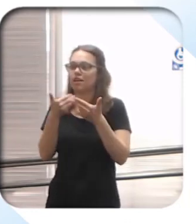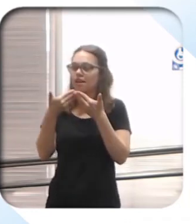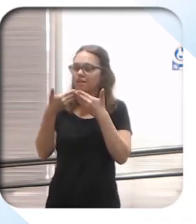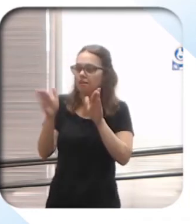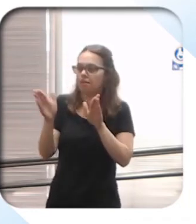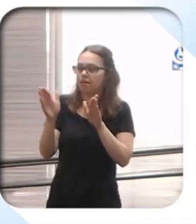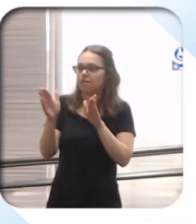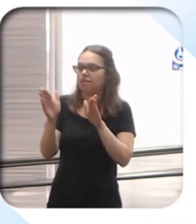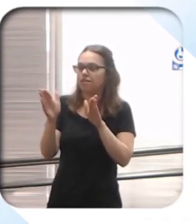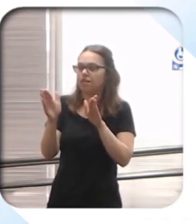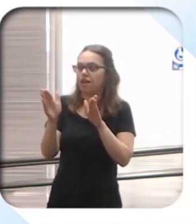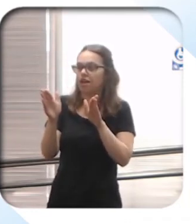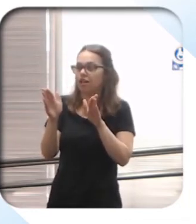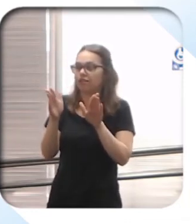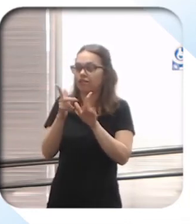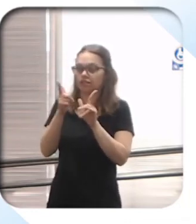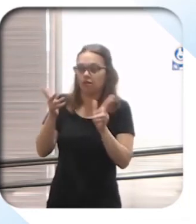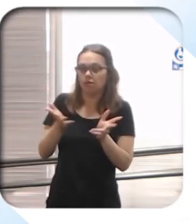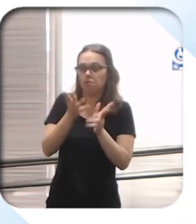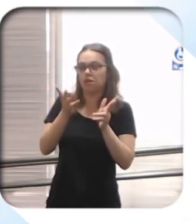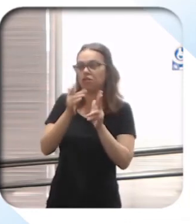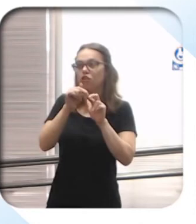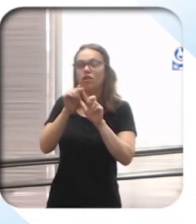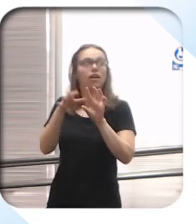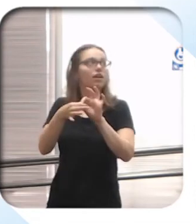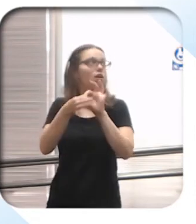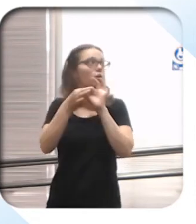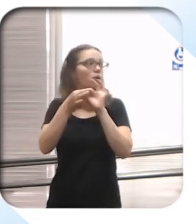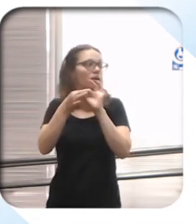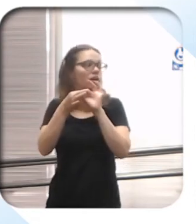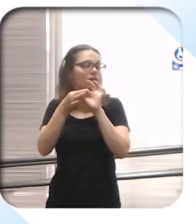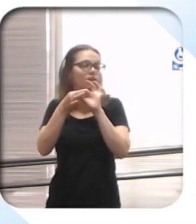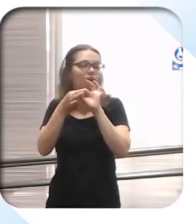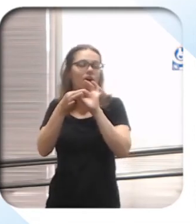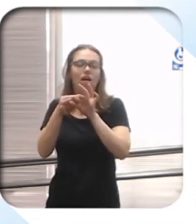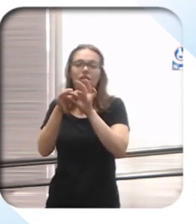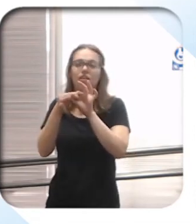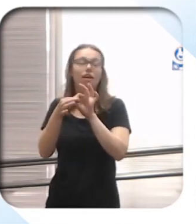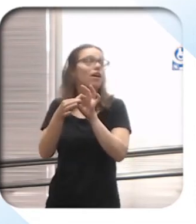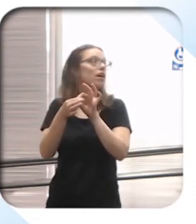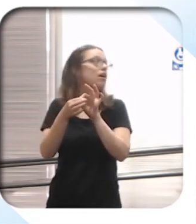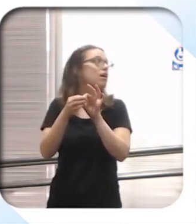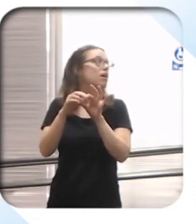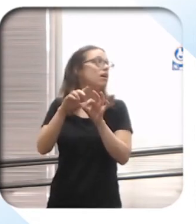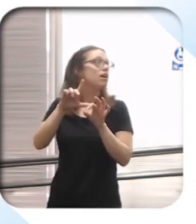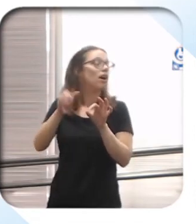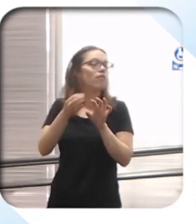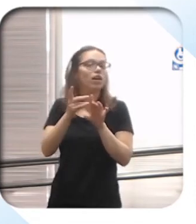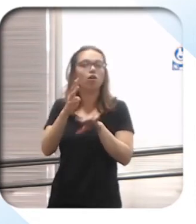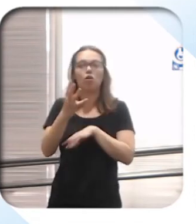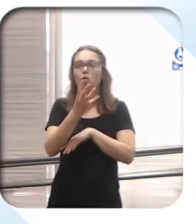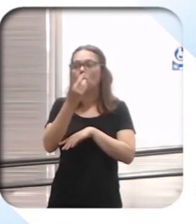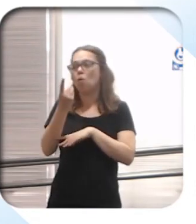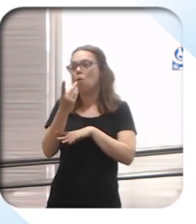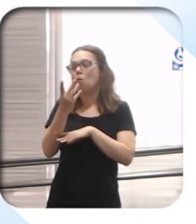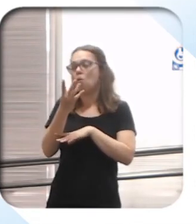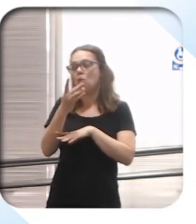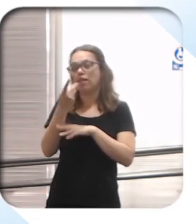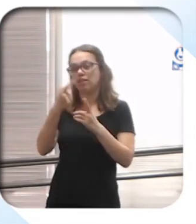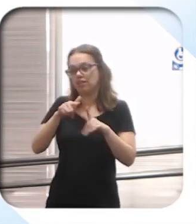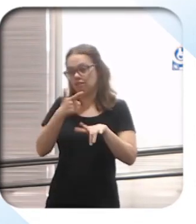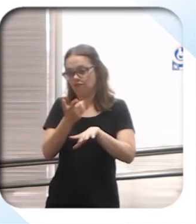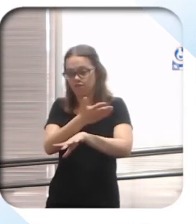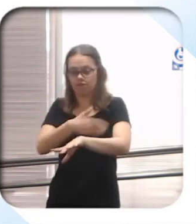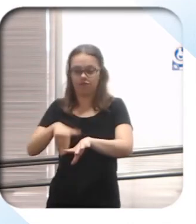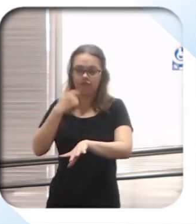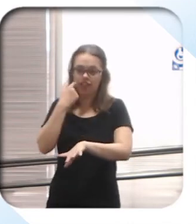empieza a surgir este movimiento que está de la mano de Javier Romagnac, que es un cuadripléjico en España, y de la mano de